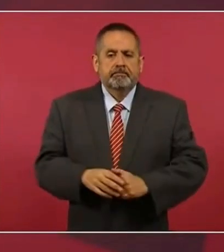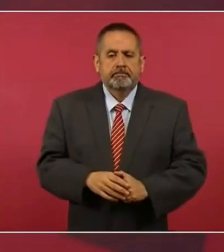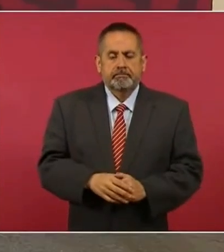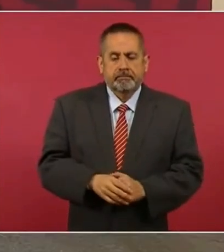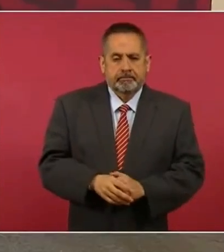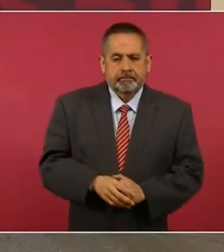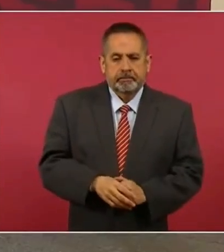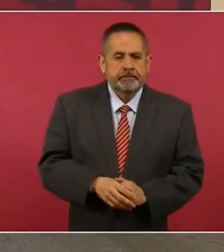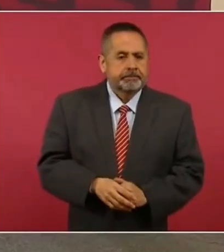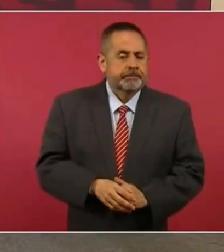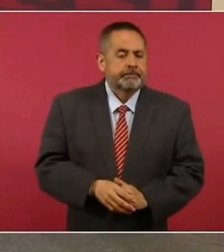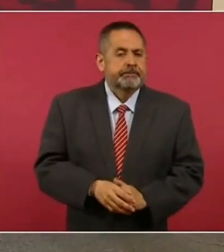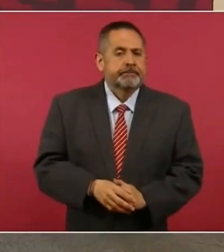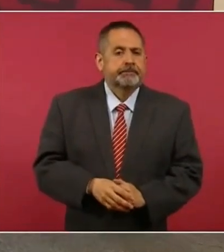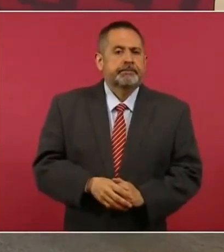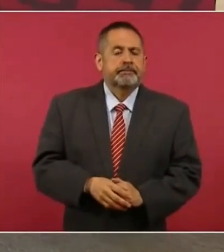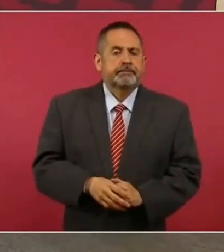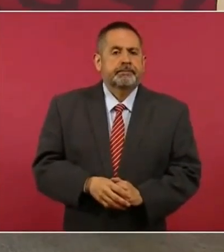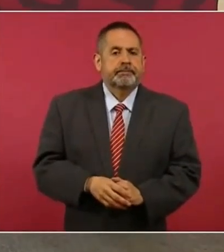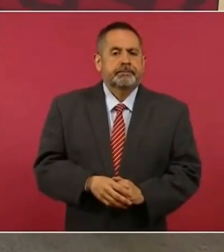Con